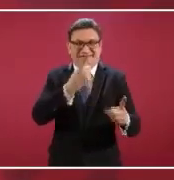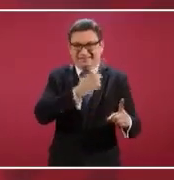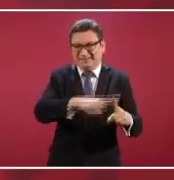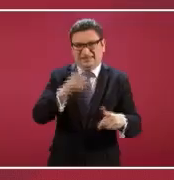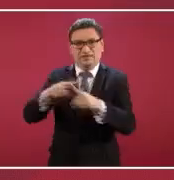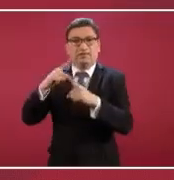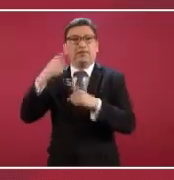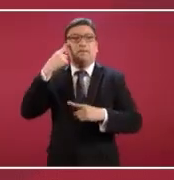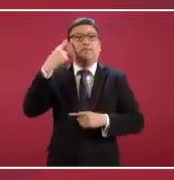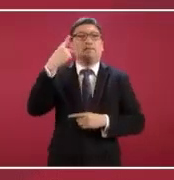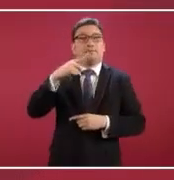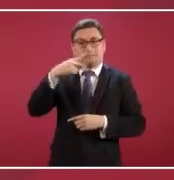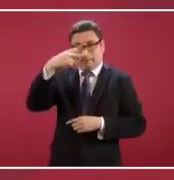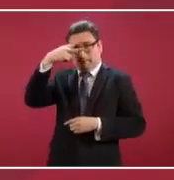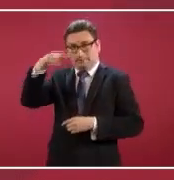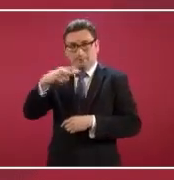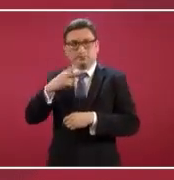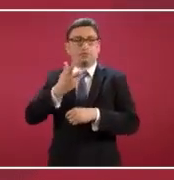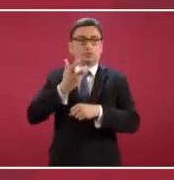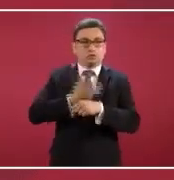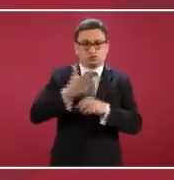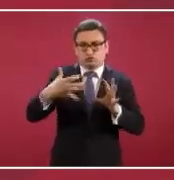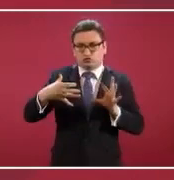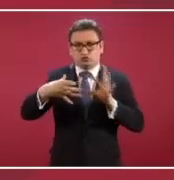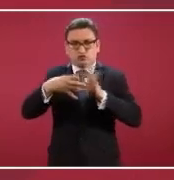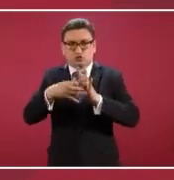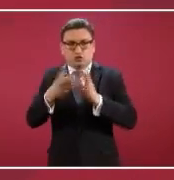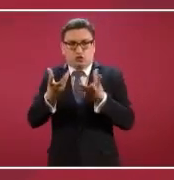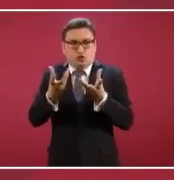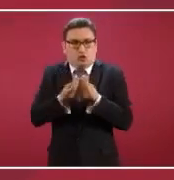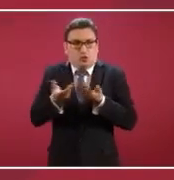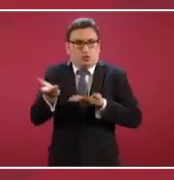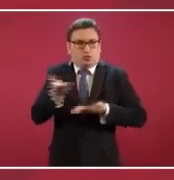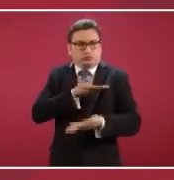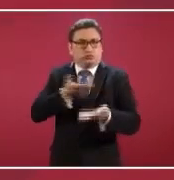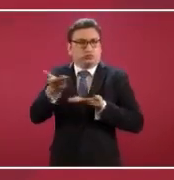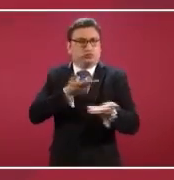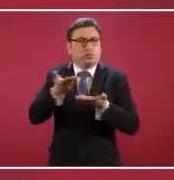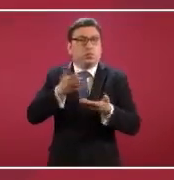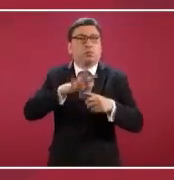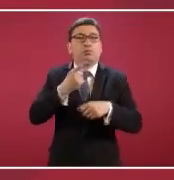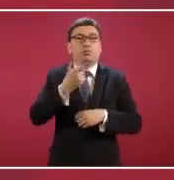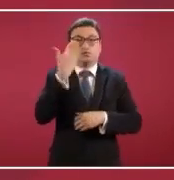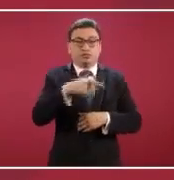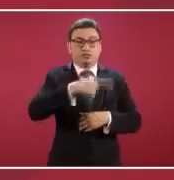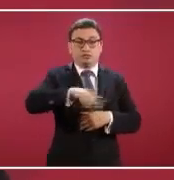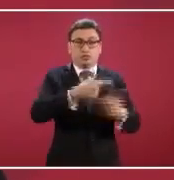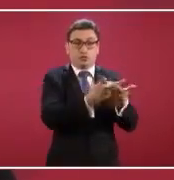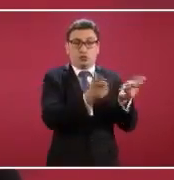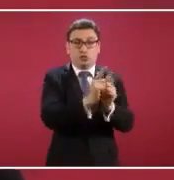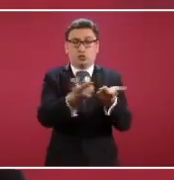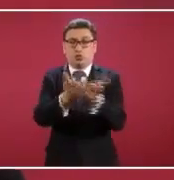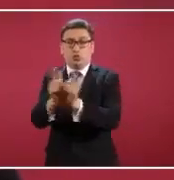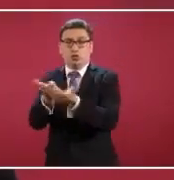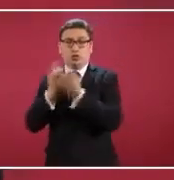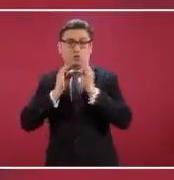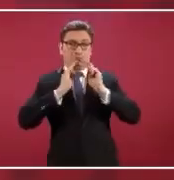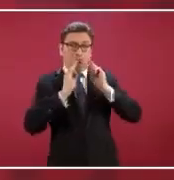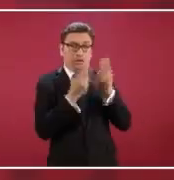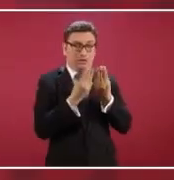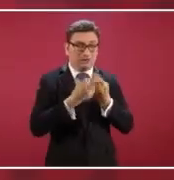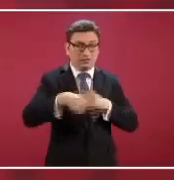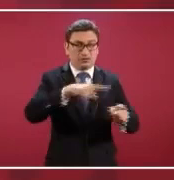la cooperación que tenemos México-Estados Unidos, porque lo que necesitamos frente a las organizaciones criminales es más cooperación